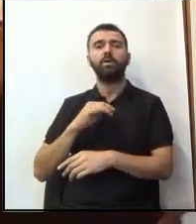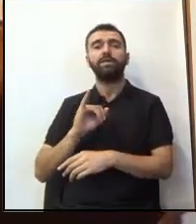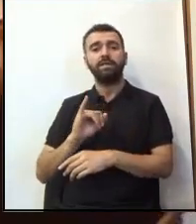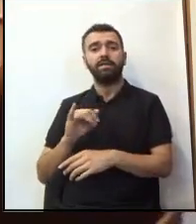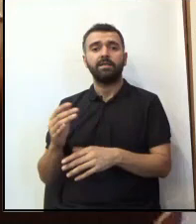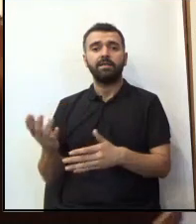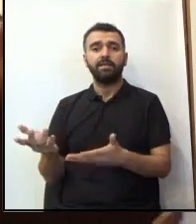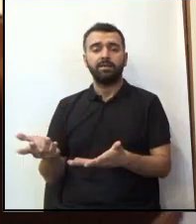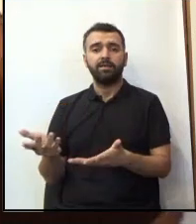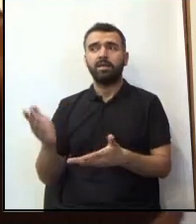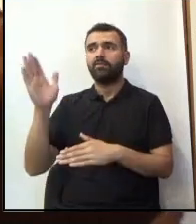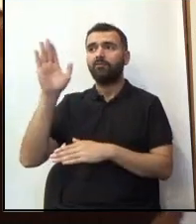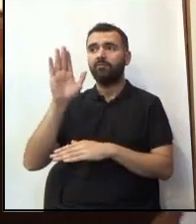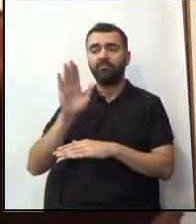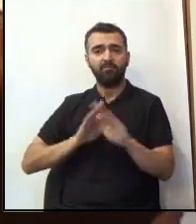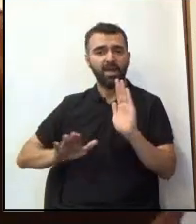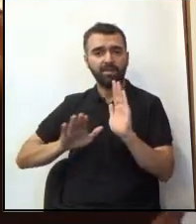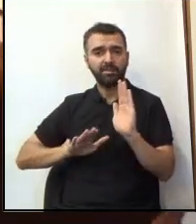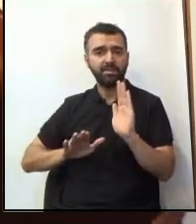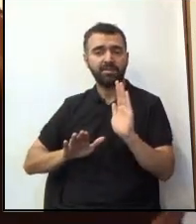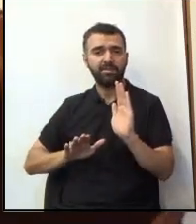y básicamente,